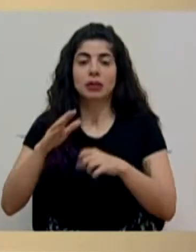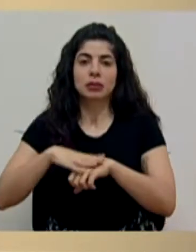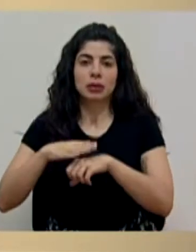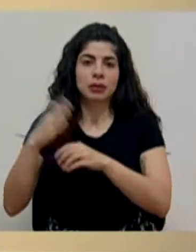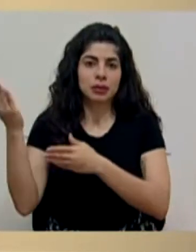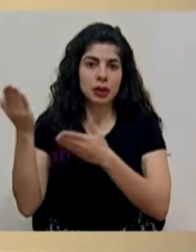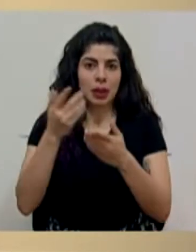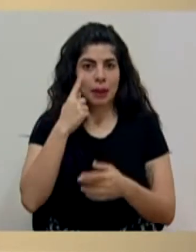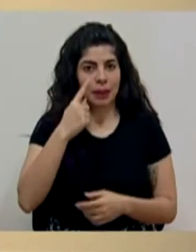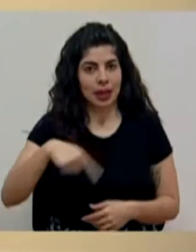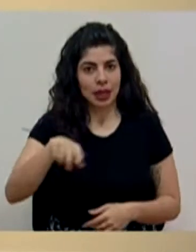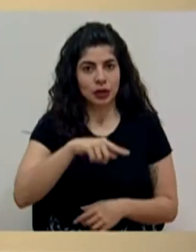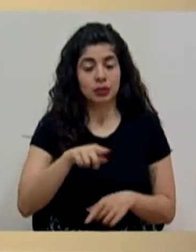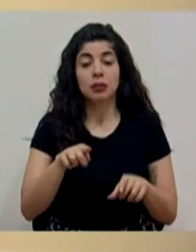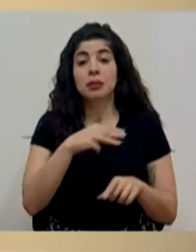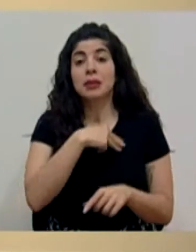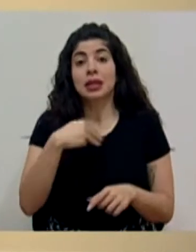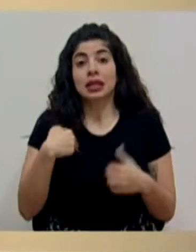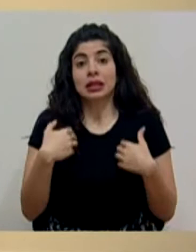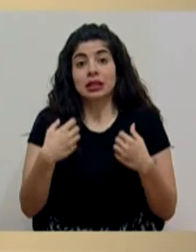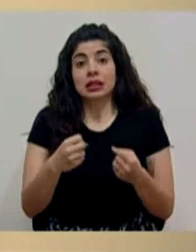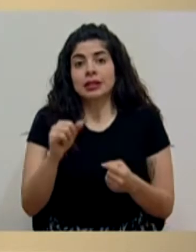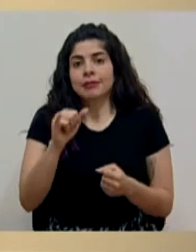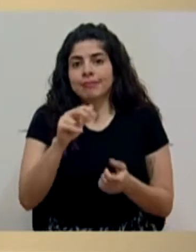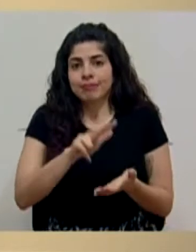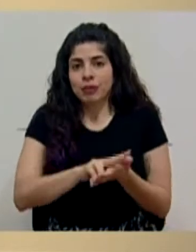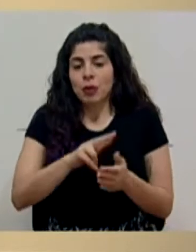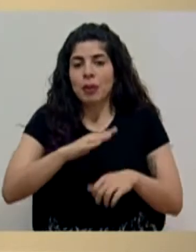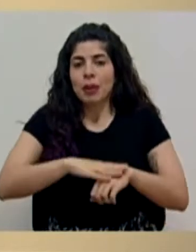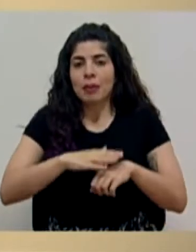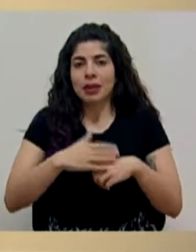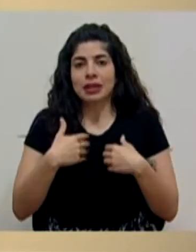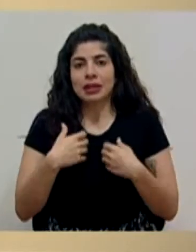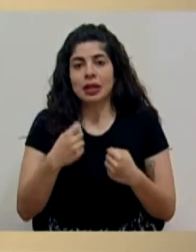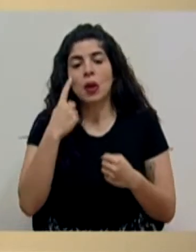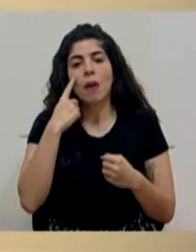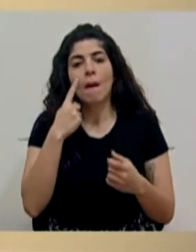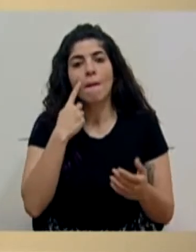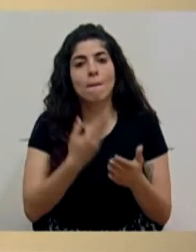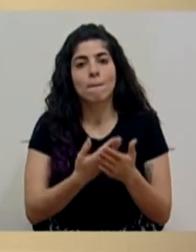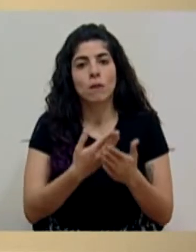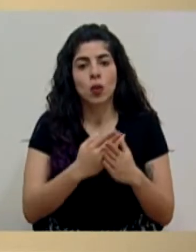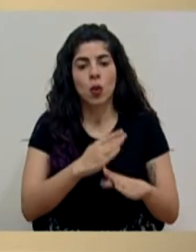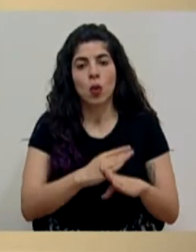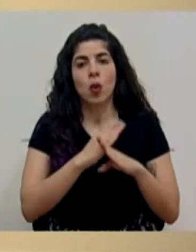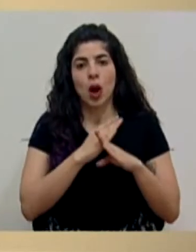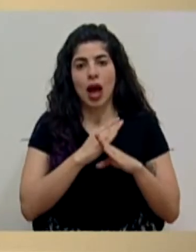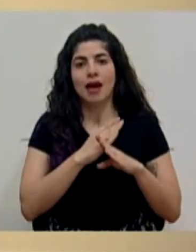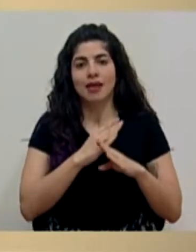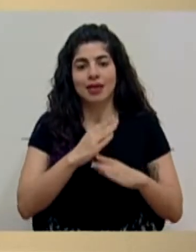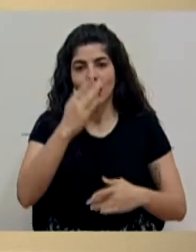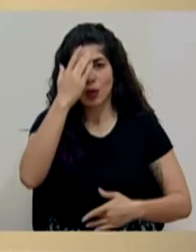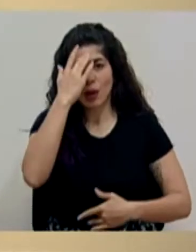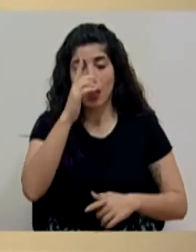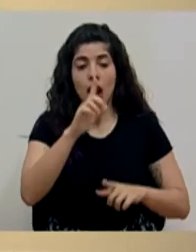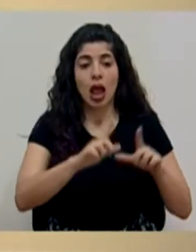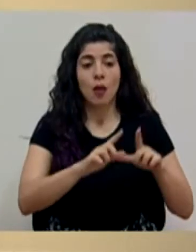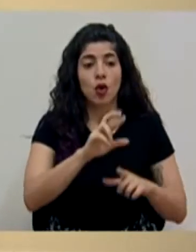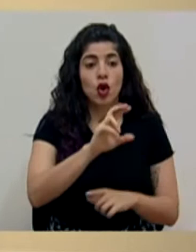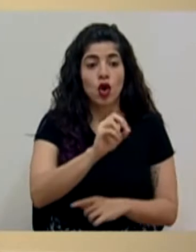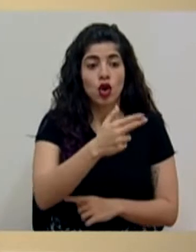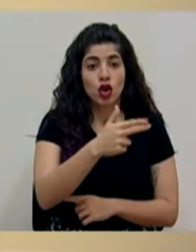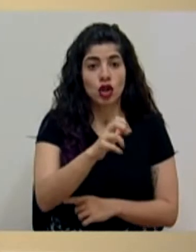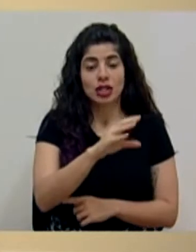Además, el Ministerio de Salud aprobó los registros sanitarios de pruebas de anticuerpos de los laboratorios Roche y